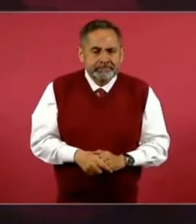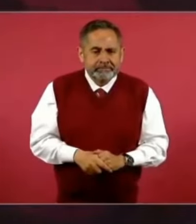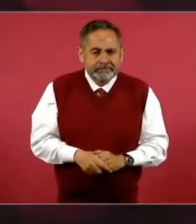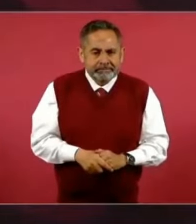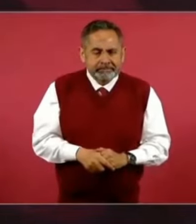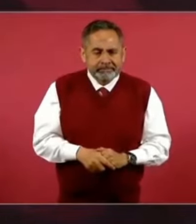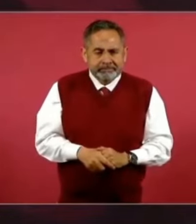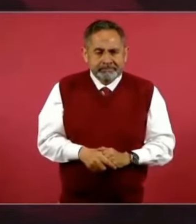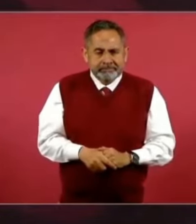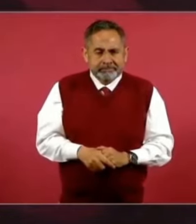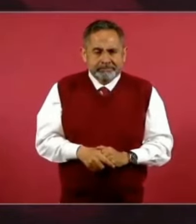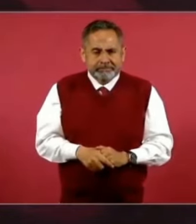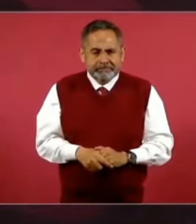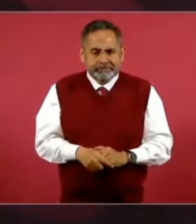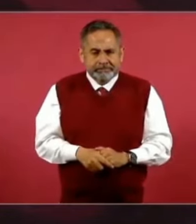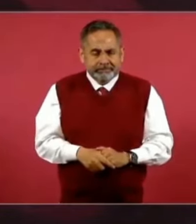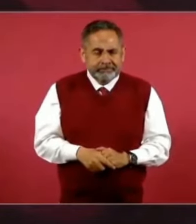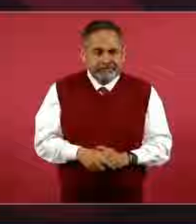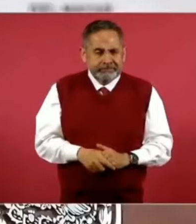las